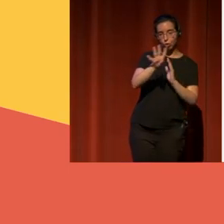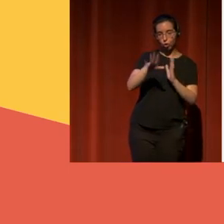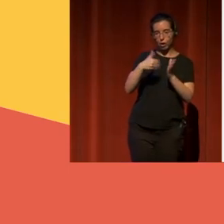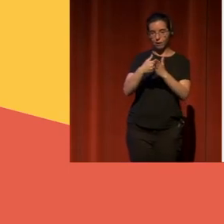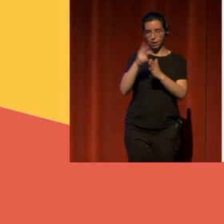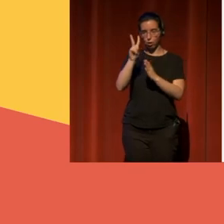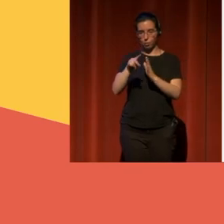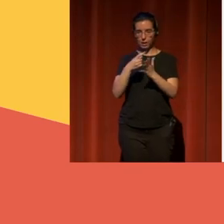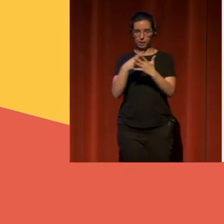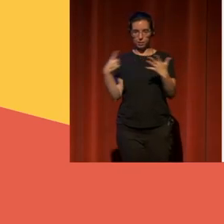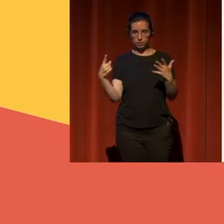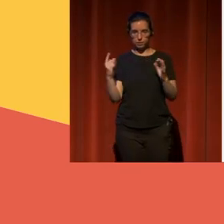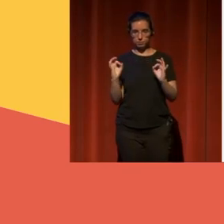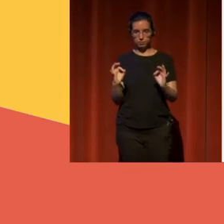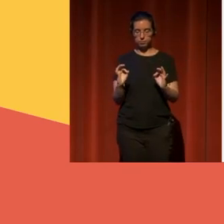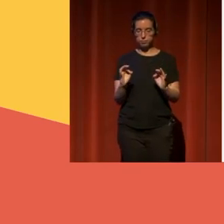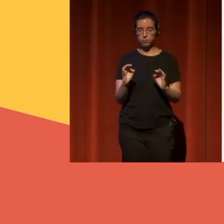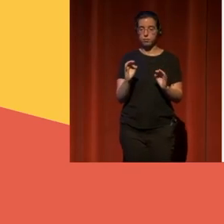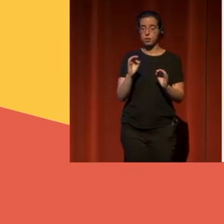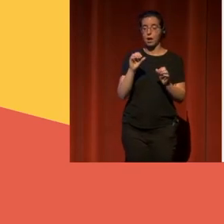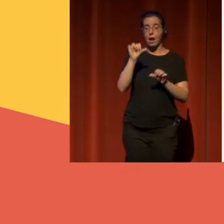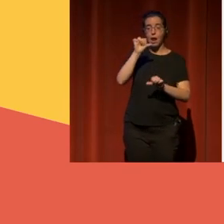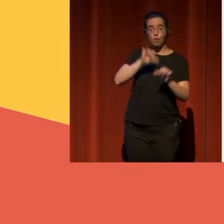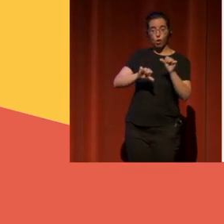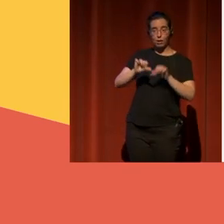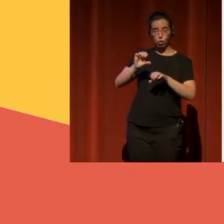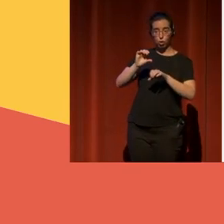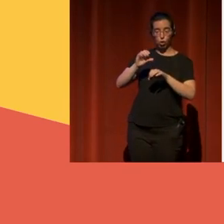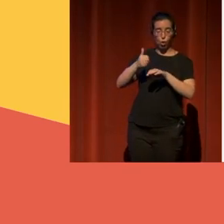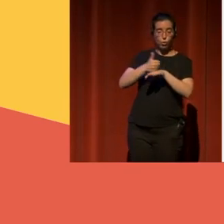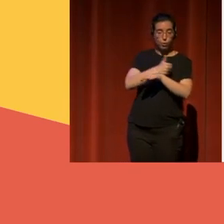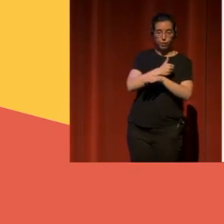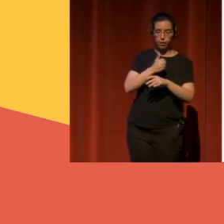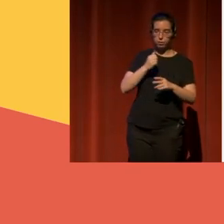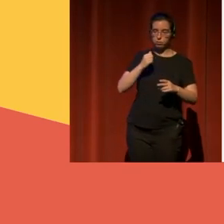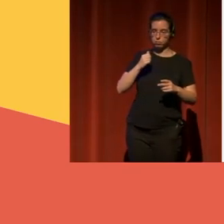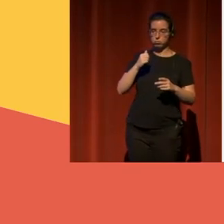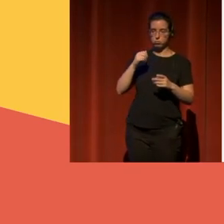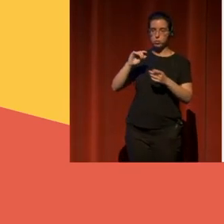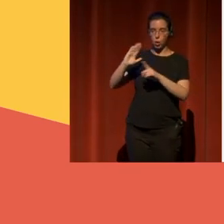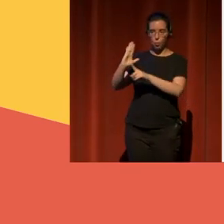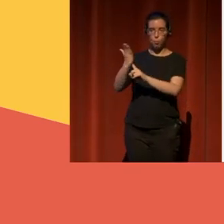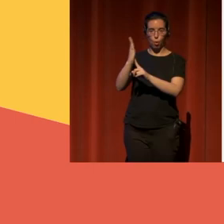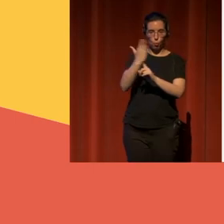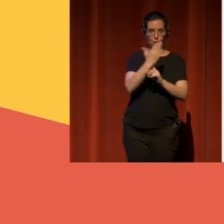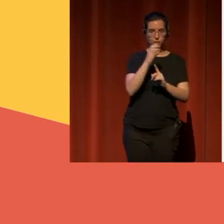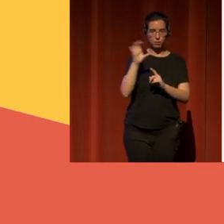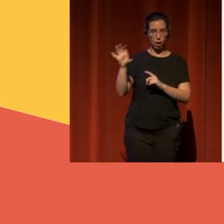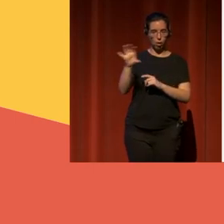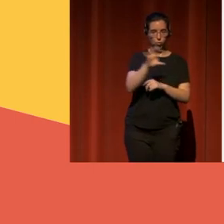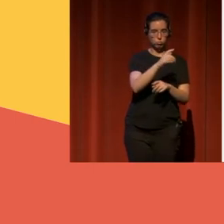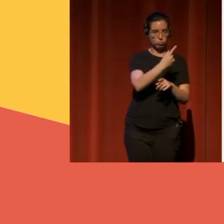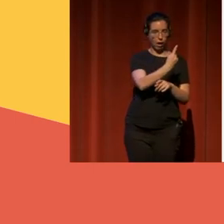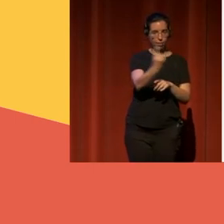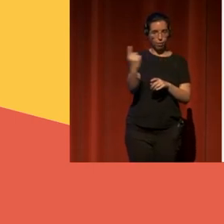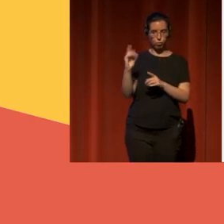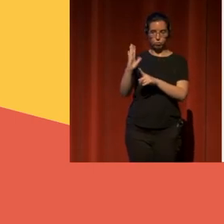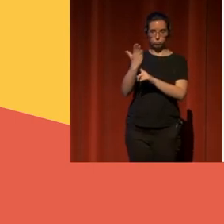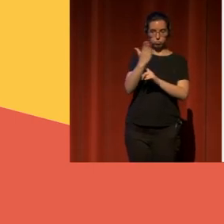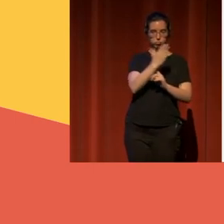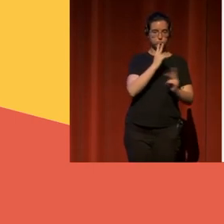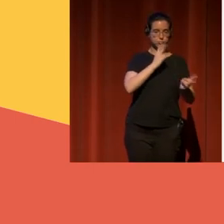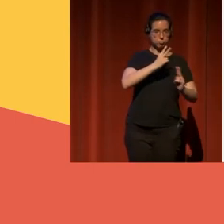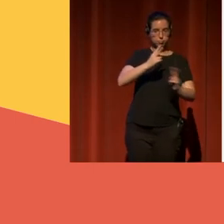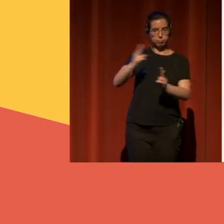2014-2016. Los laboratorios ciudadanos respondieron a propuestas concretas de cada comunidad participante, por lo que fueron